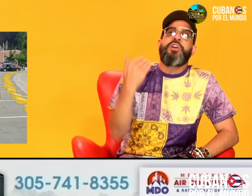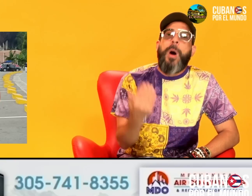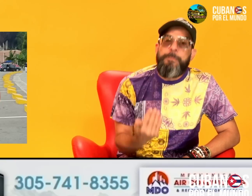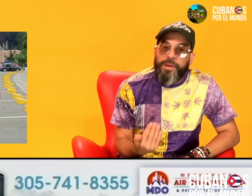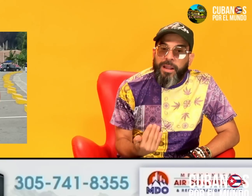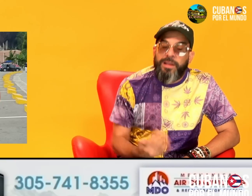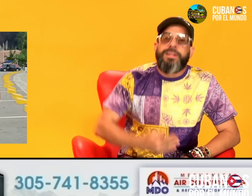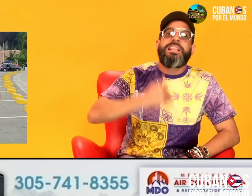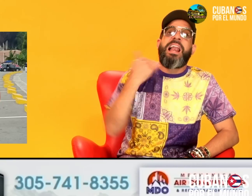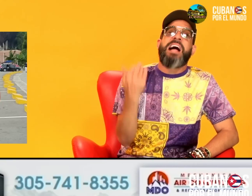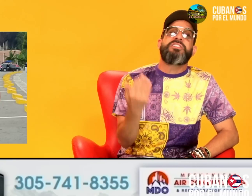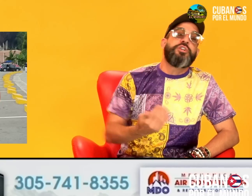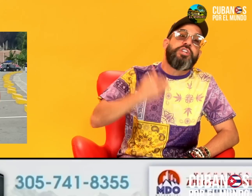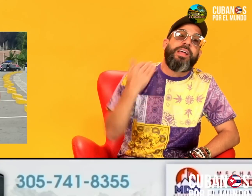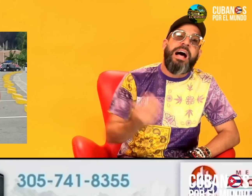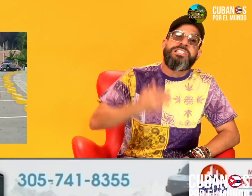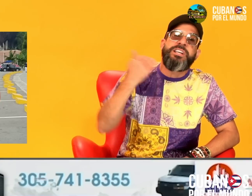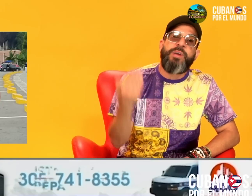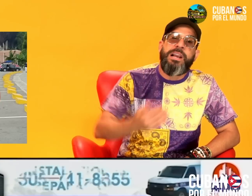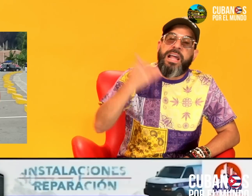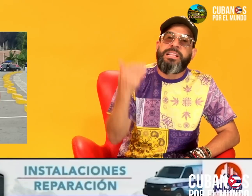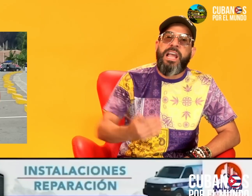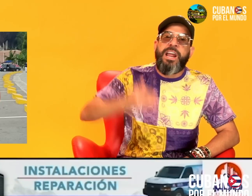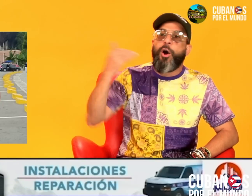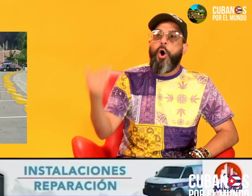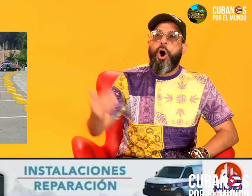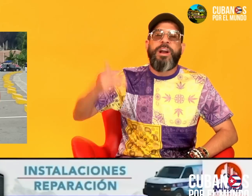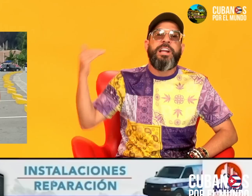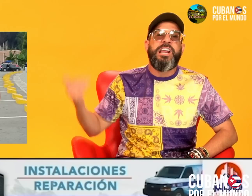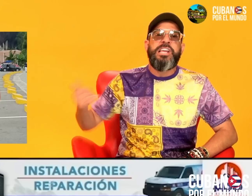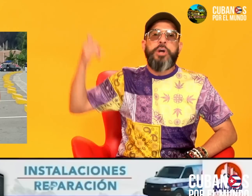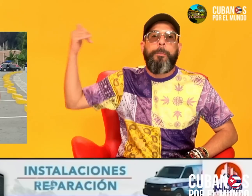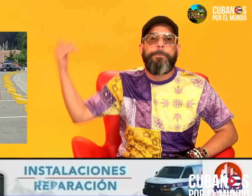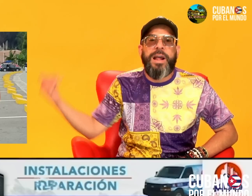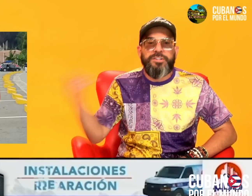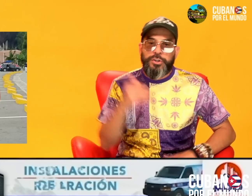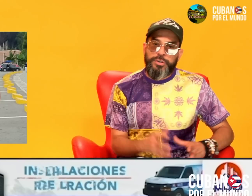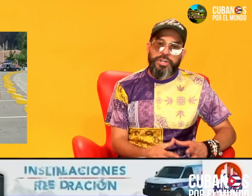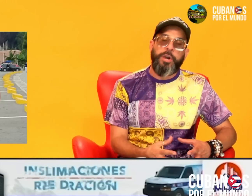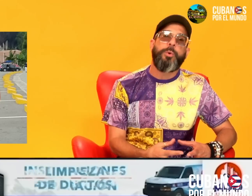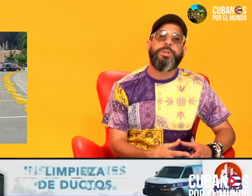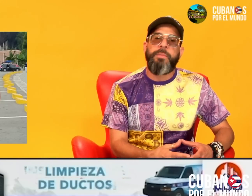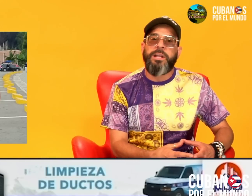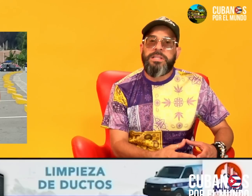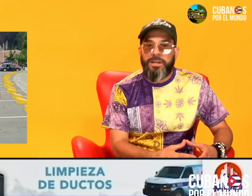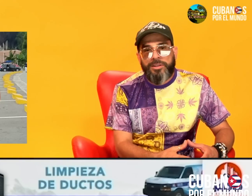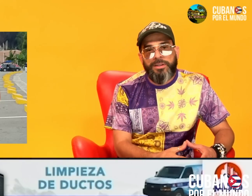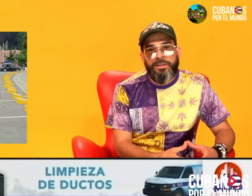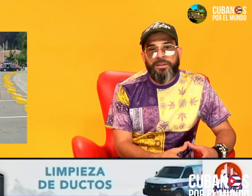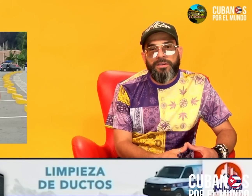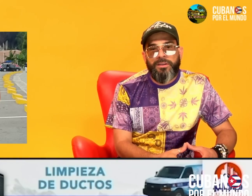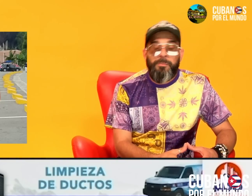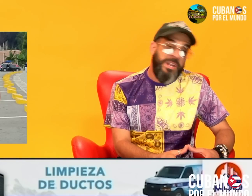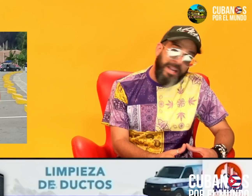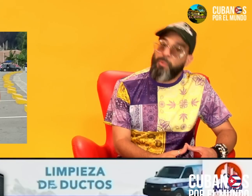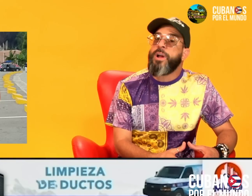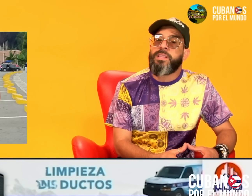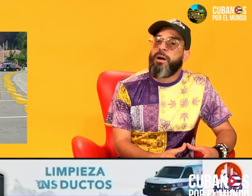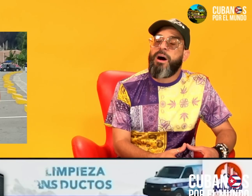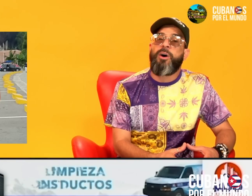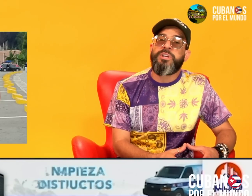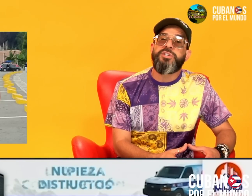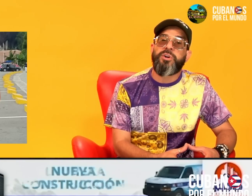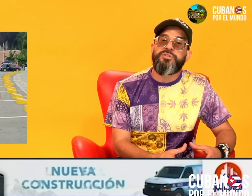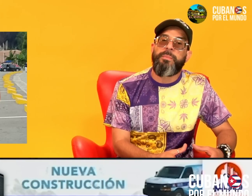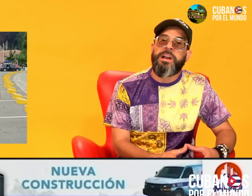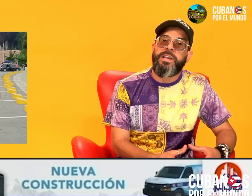en nombre de la sociedad civil que tiene jóvenes y niños presos injustamente. ¿Viste qué buen